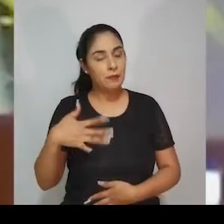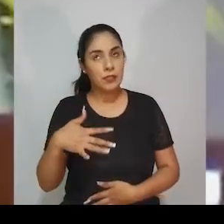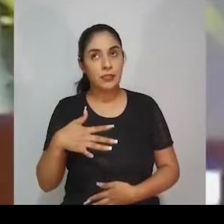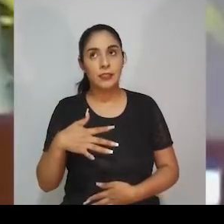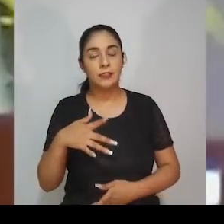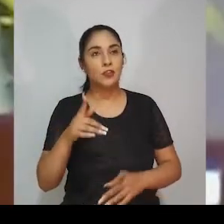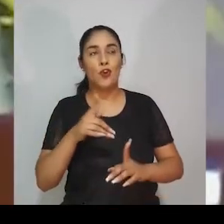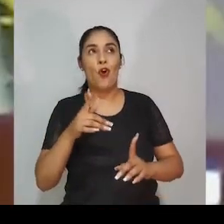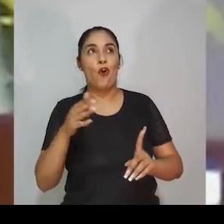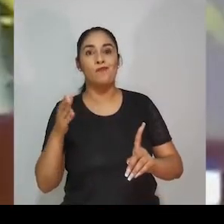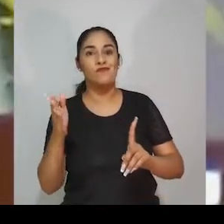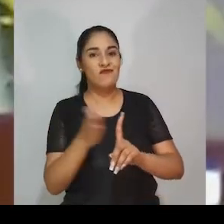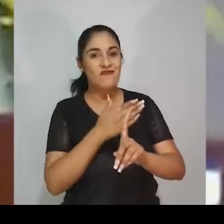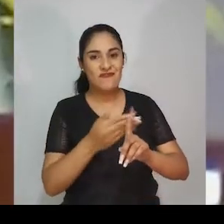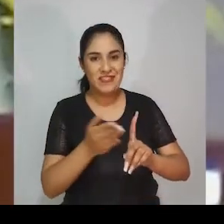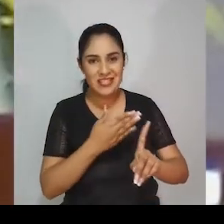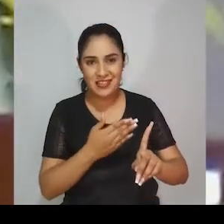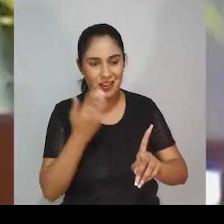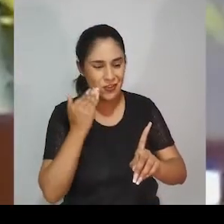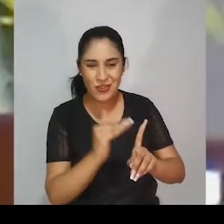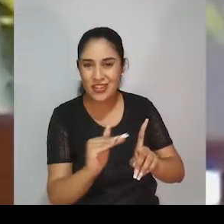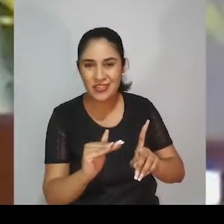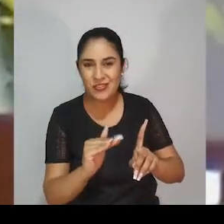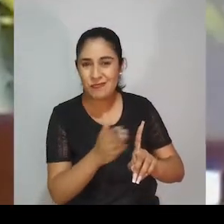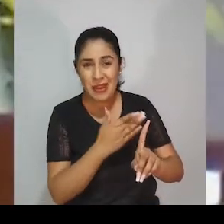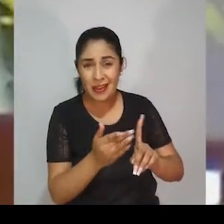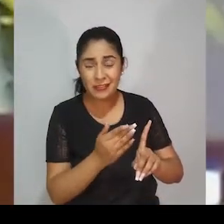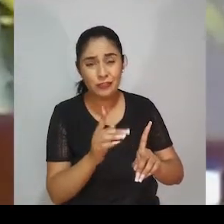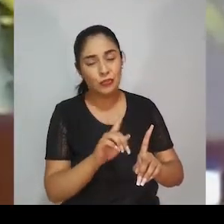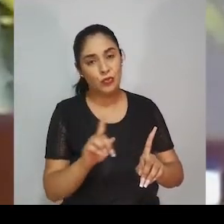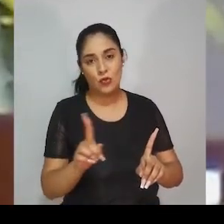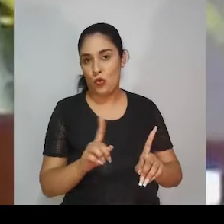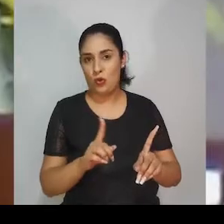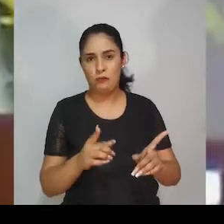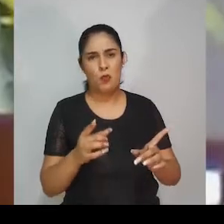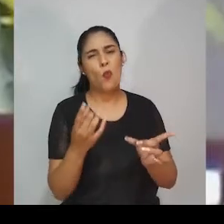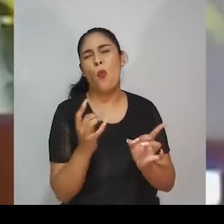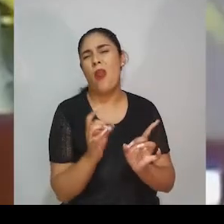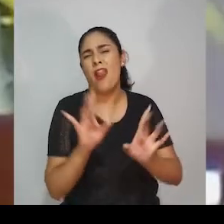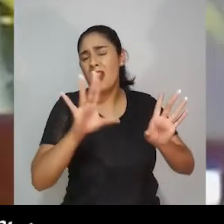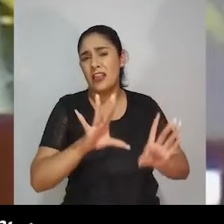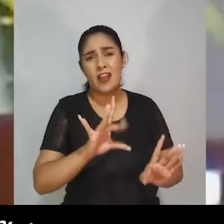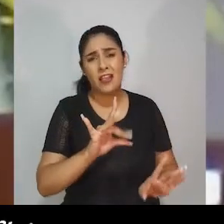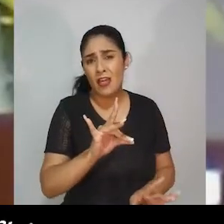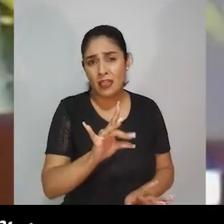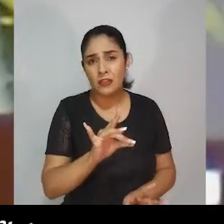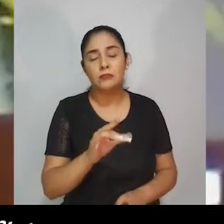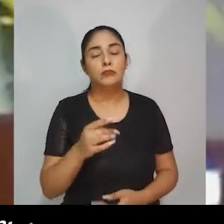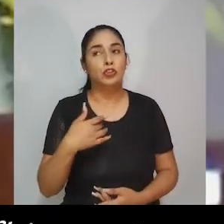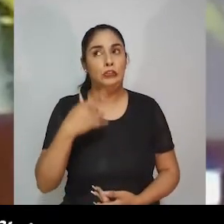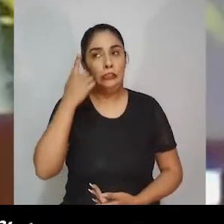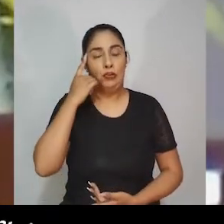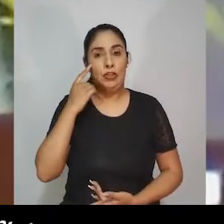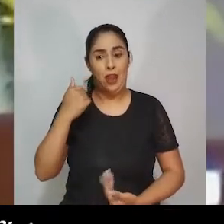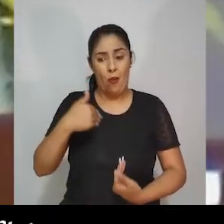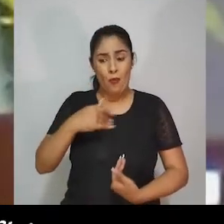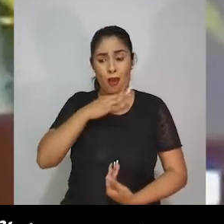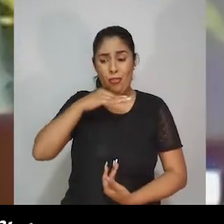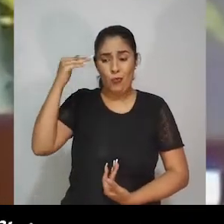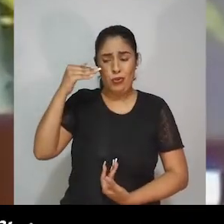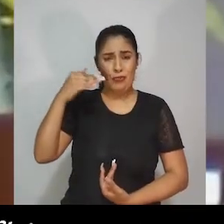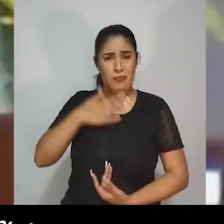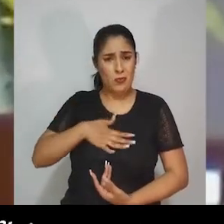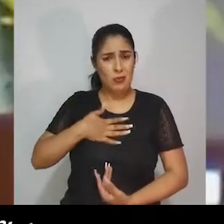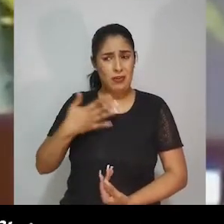Principalmente no llegar a la agresión física con los niños, o sea, de la edad que sea, pero yo creo que ni a uno como adulto